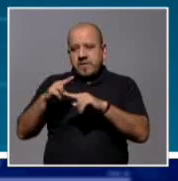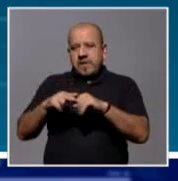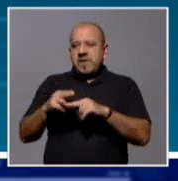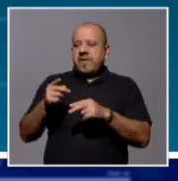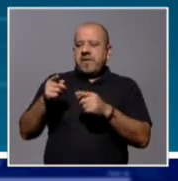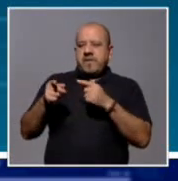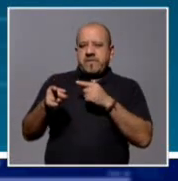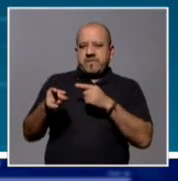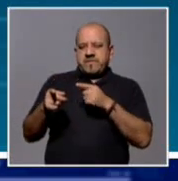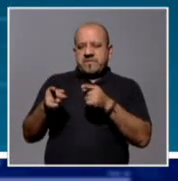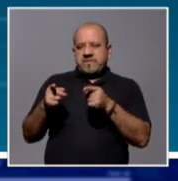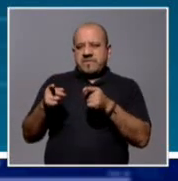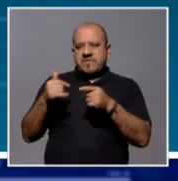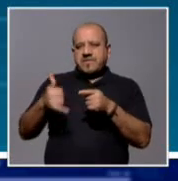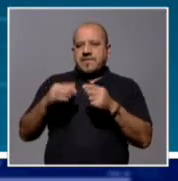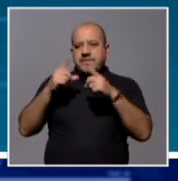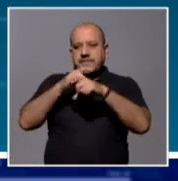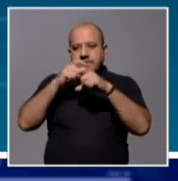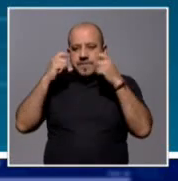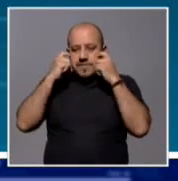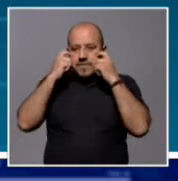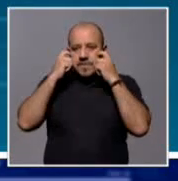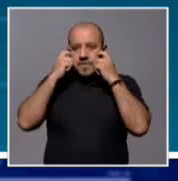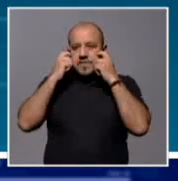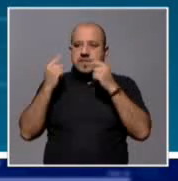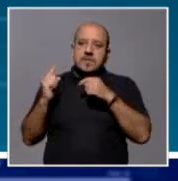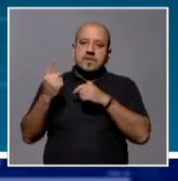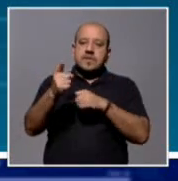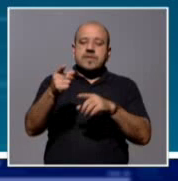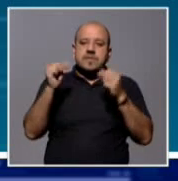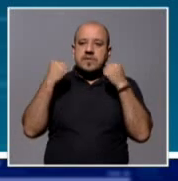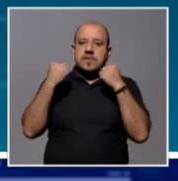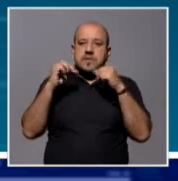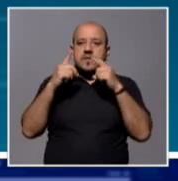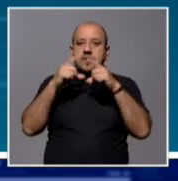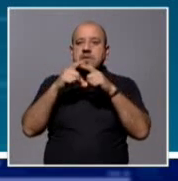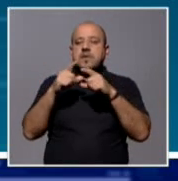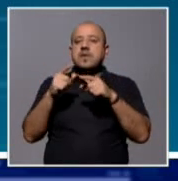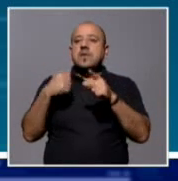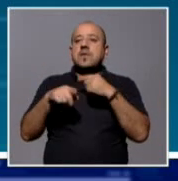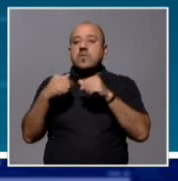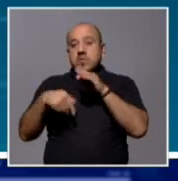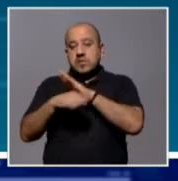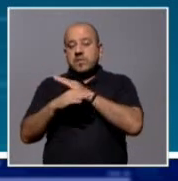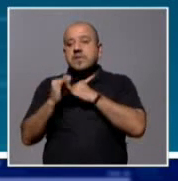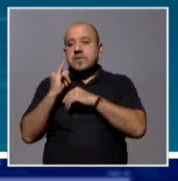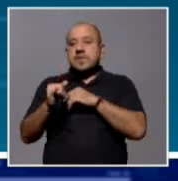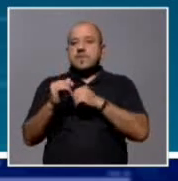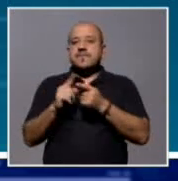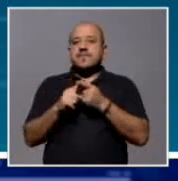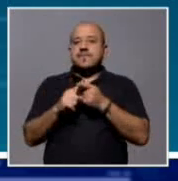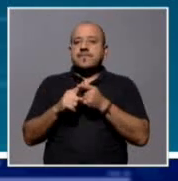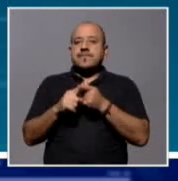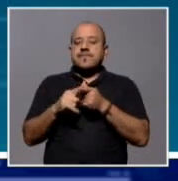que ponerse máscara para llegar al entrenamiento. Durante el entrenamiento no la tienen que usar, pero al irse sí. Tienen que